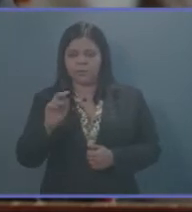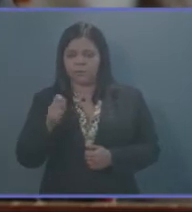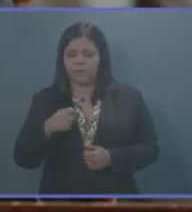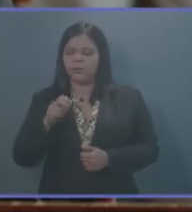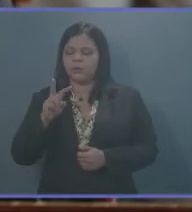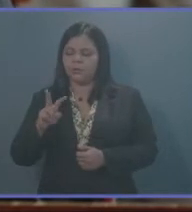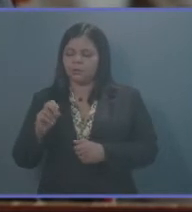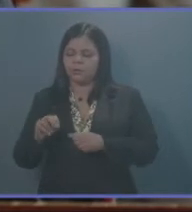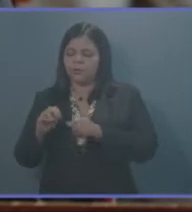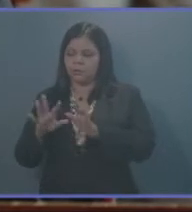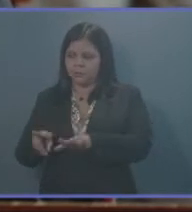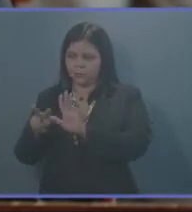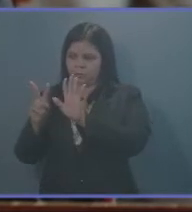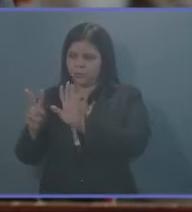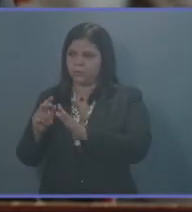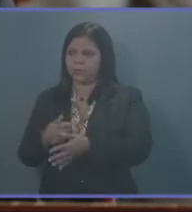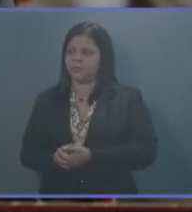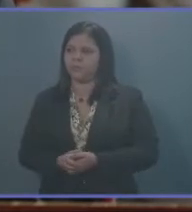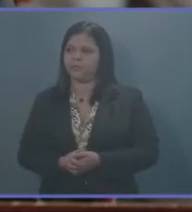6.424.217.